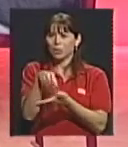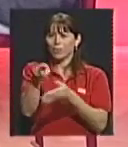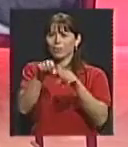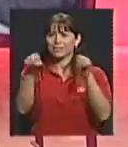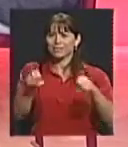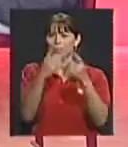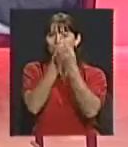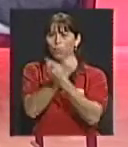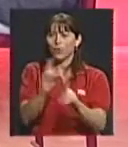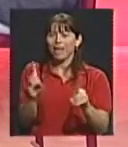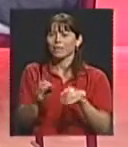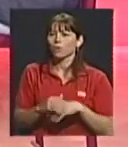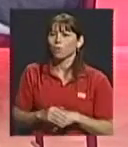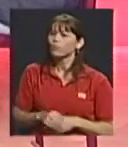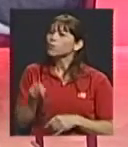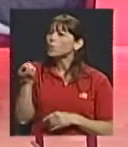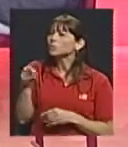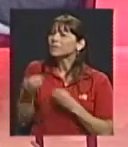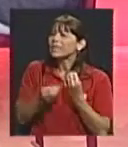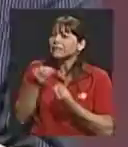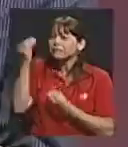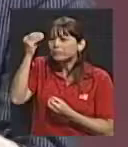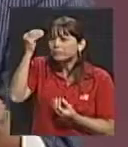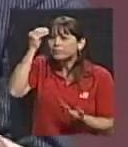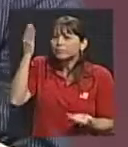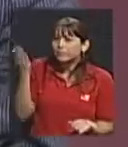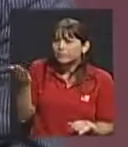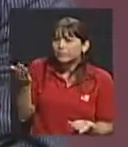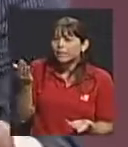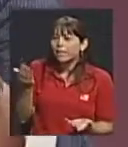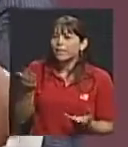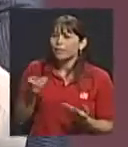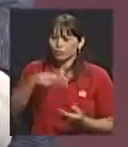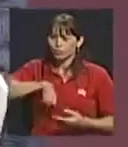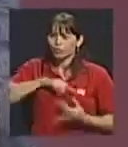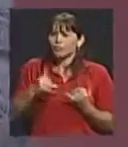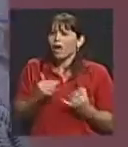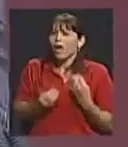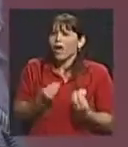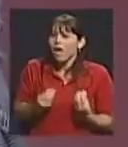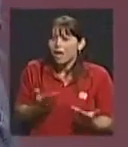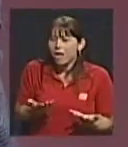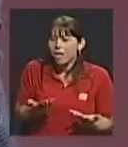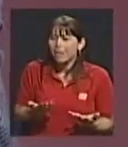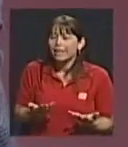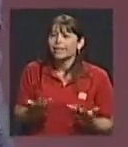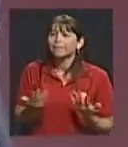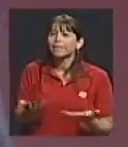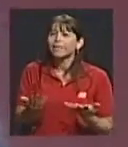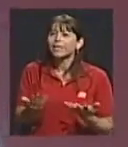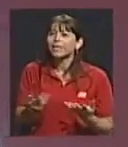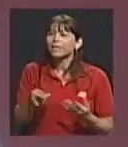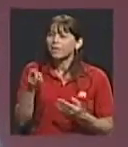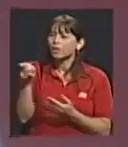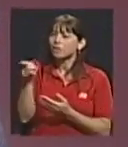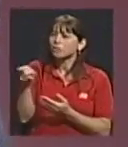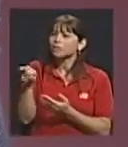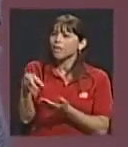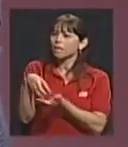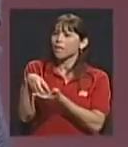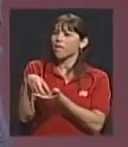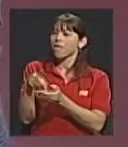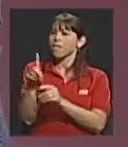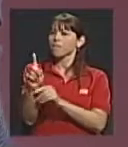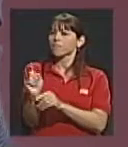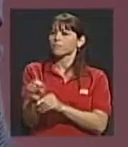eh qué lectura hace usted En qué punto estamos y a propósito del cuestionamiento que usted hace